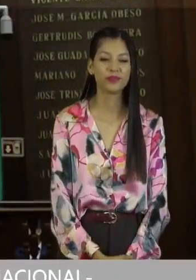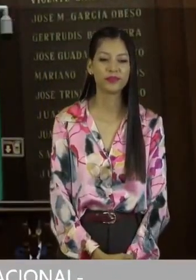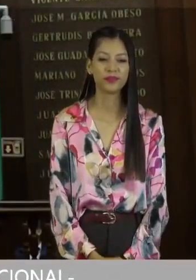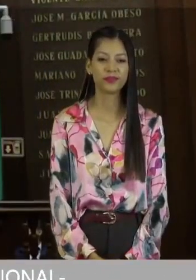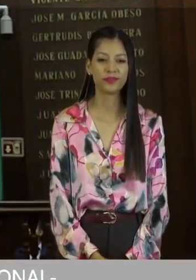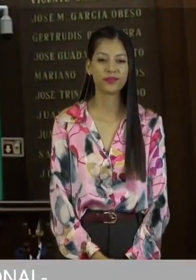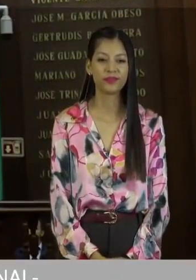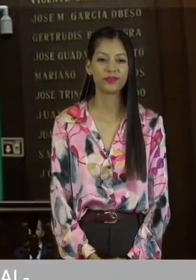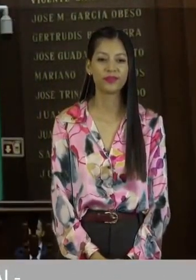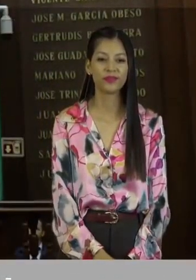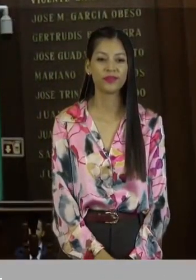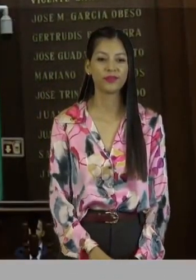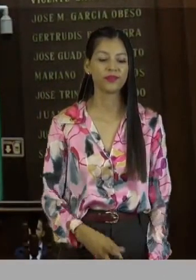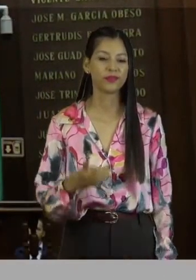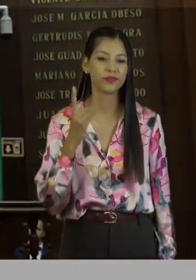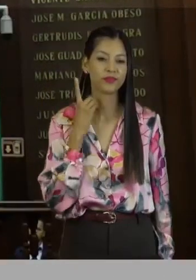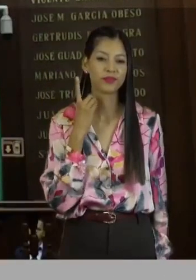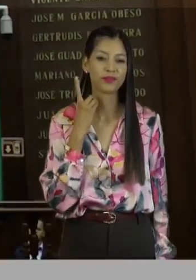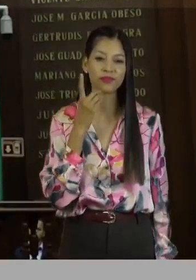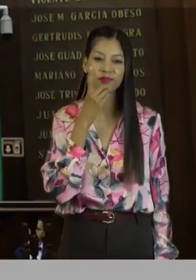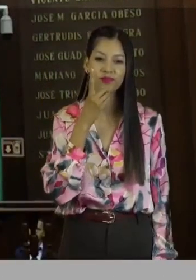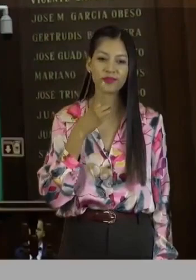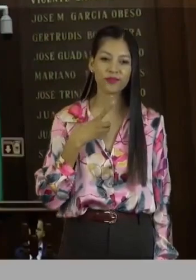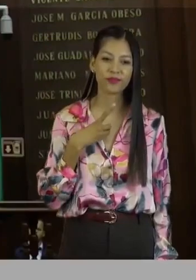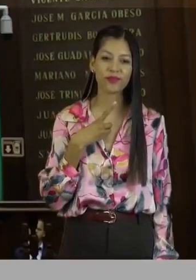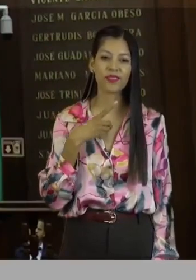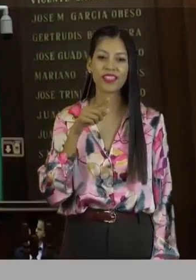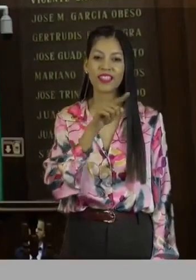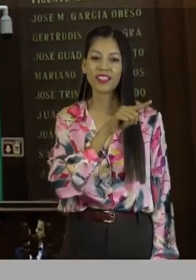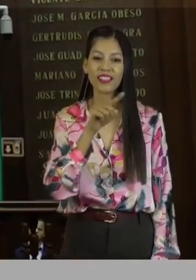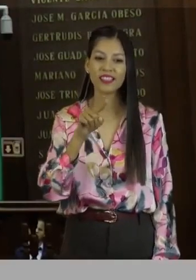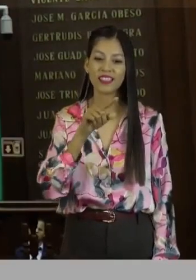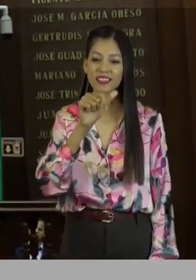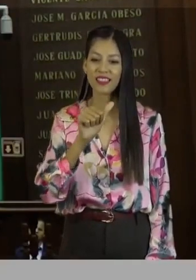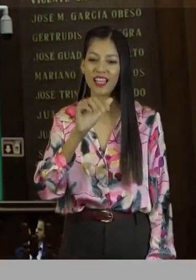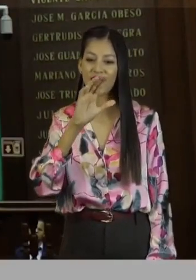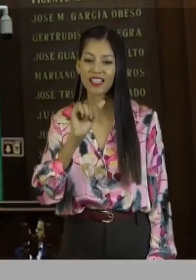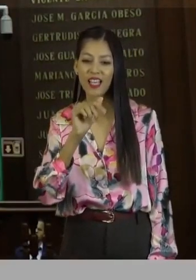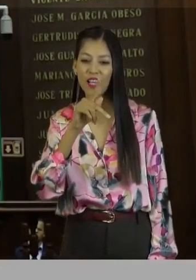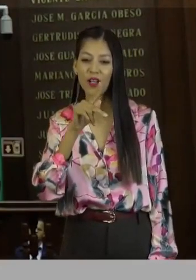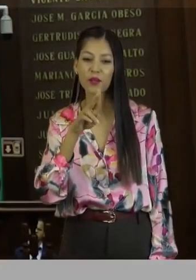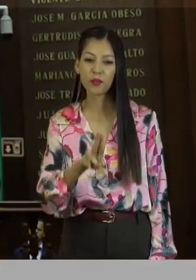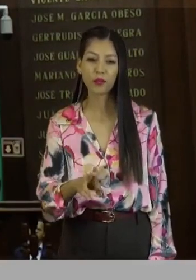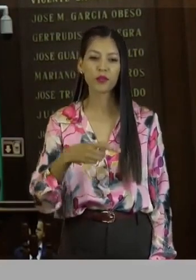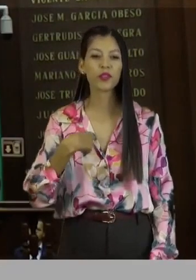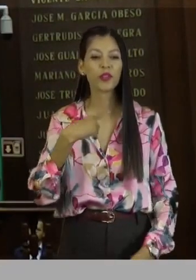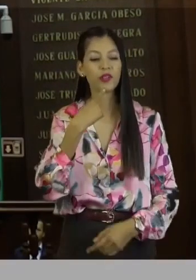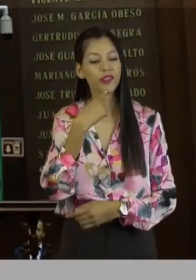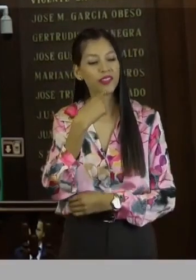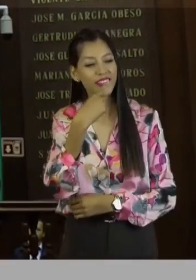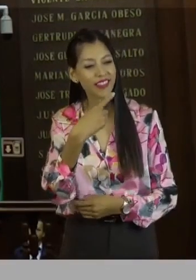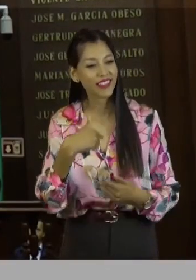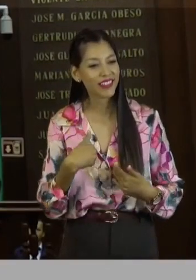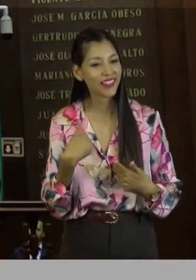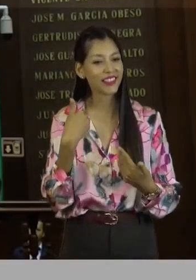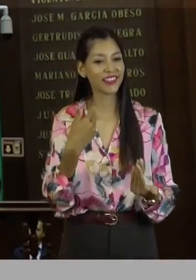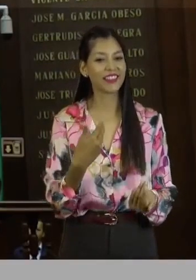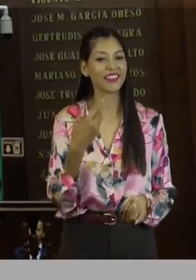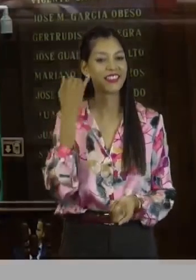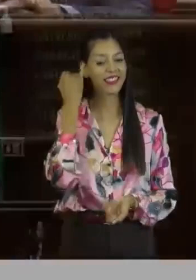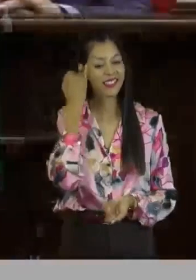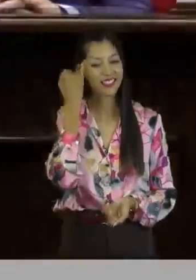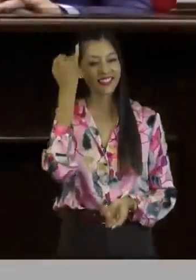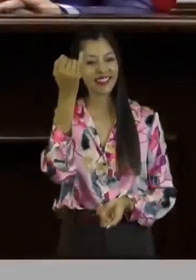A la diputada que me dijo que era de Zacapu hace rato le confesé de un ídolo pues infantil